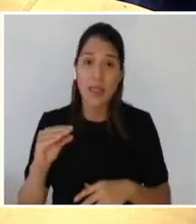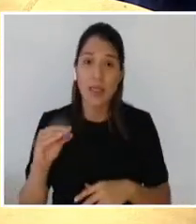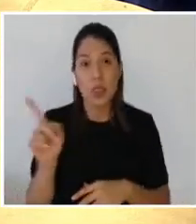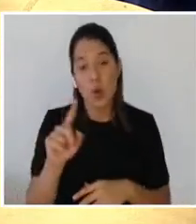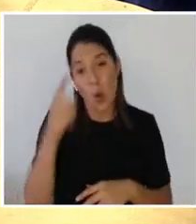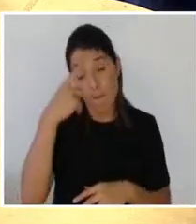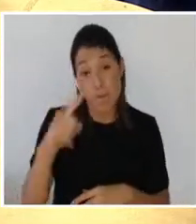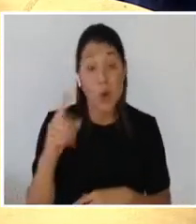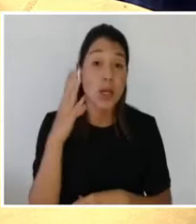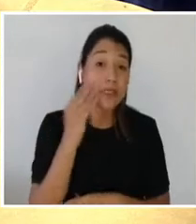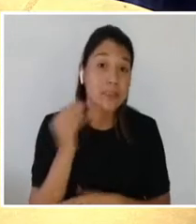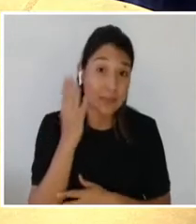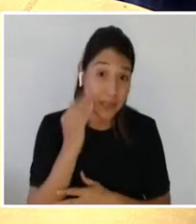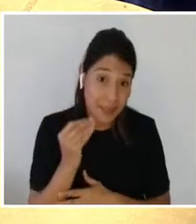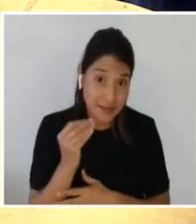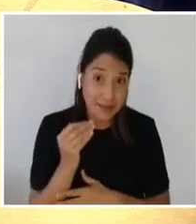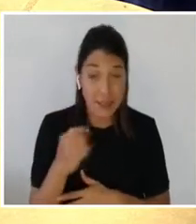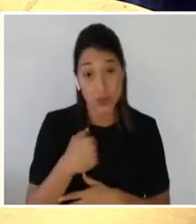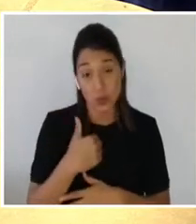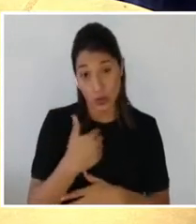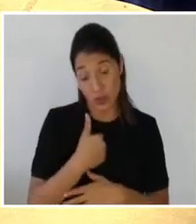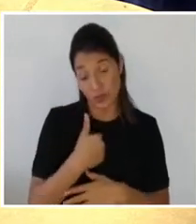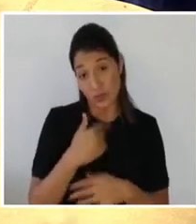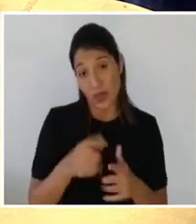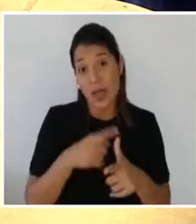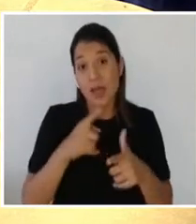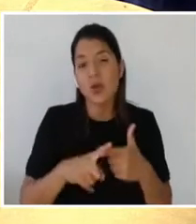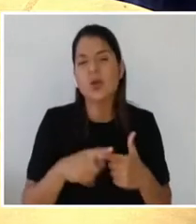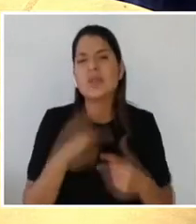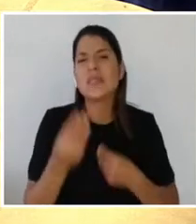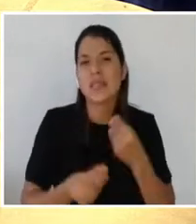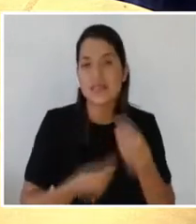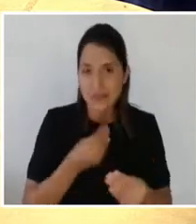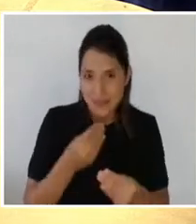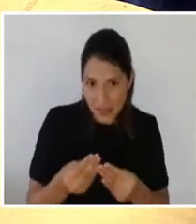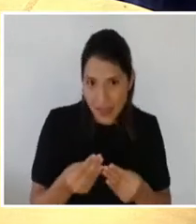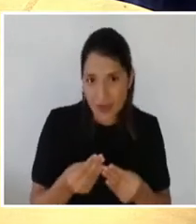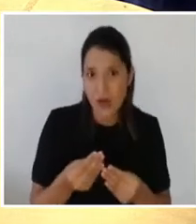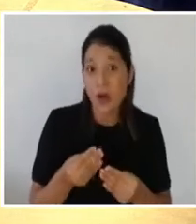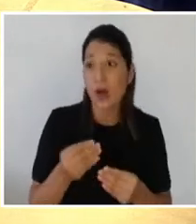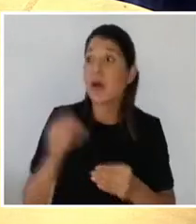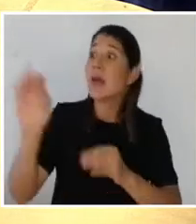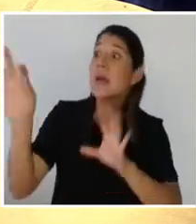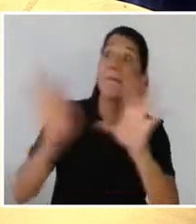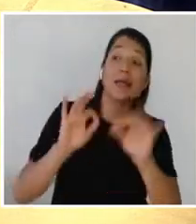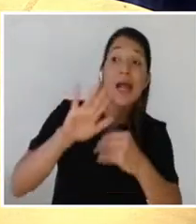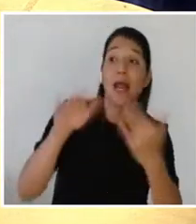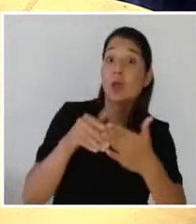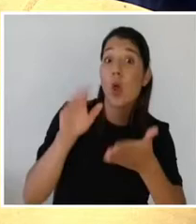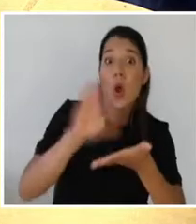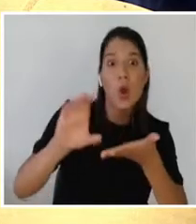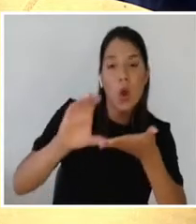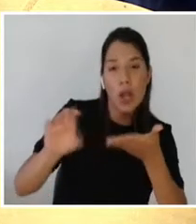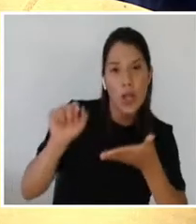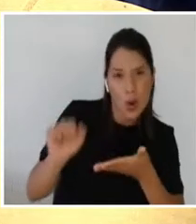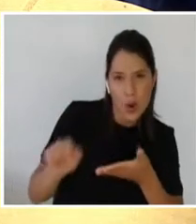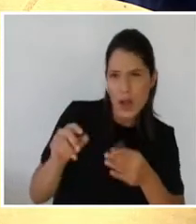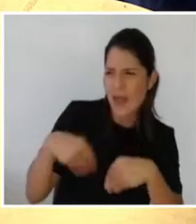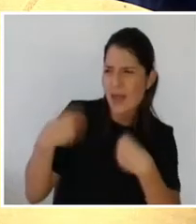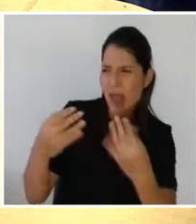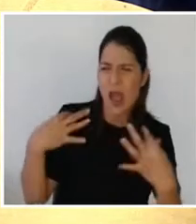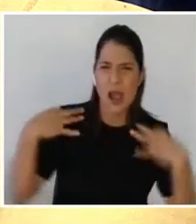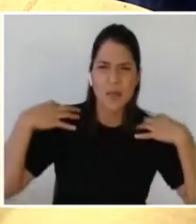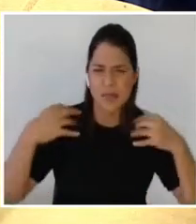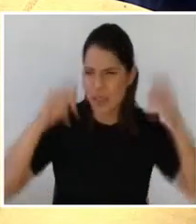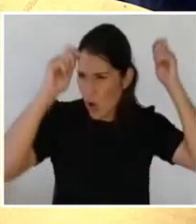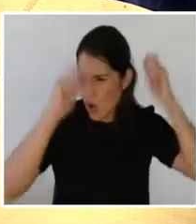¿verdad?, que ya uno tuviera. Entonces lo que hicieron fue traer a todo el colegio del chico, llevarles camisetas, gorras, snacks,